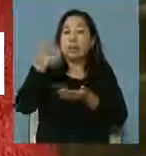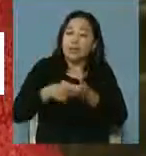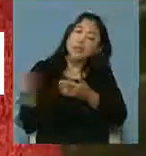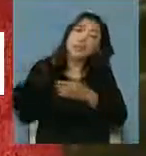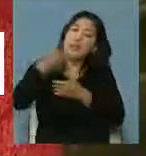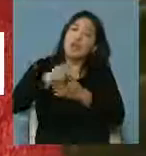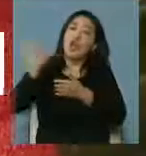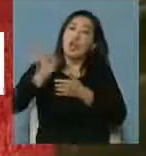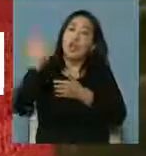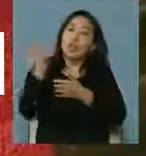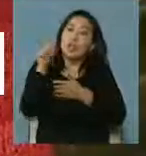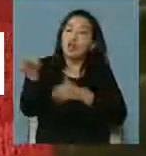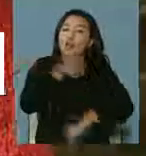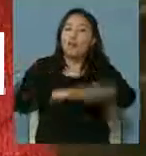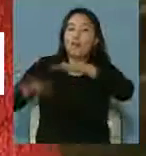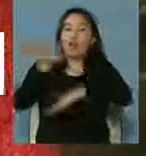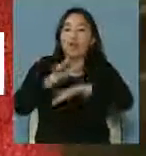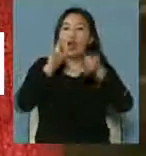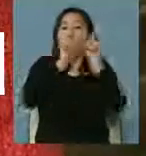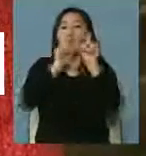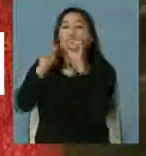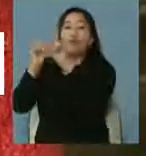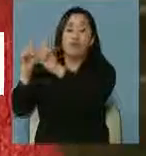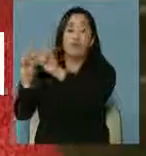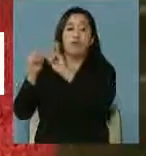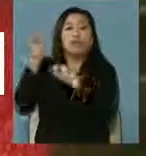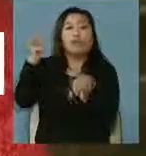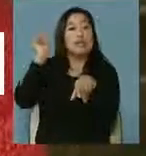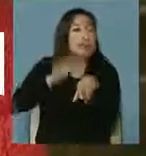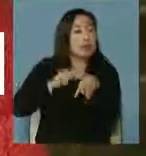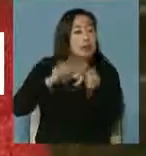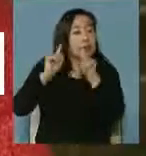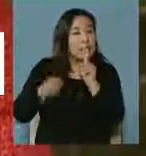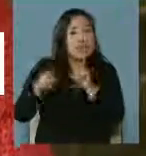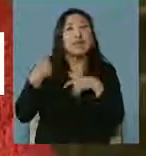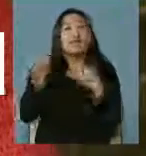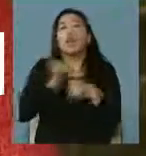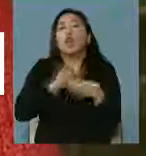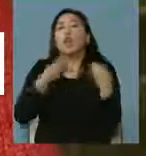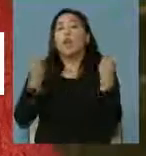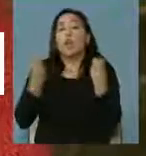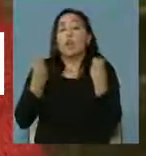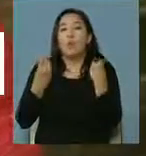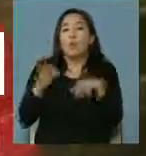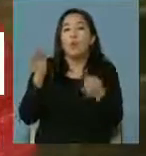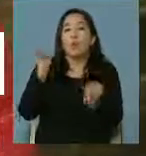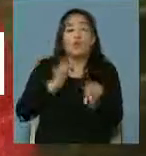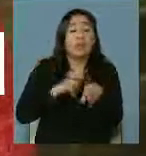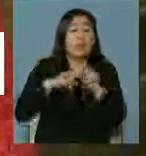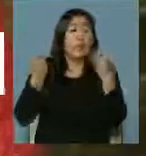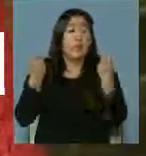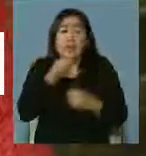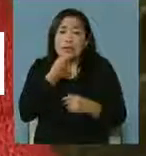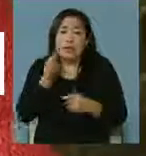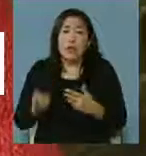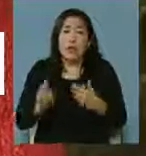nosotros los directores tenemos que organizar a los docentes y los tiempos y espacios institucionales, espacios temporales me